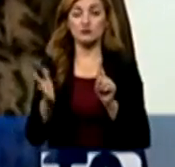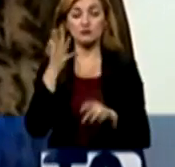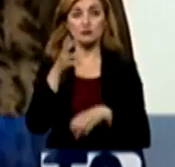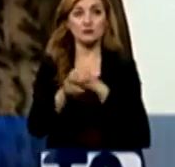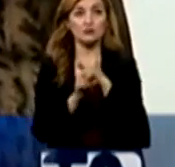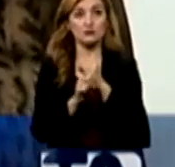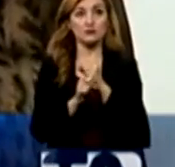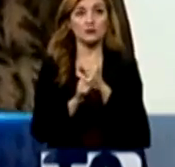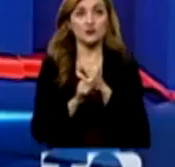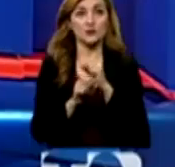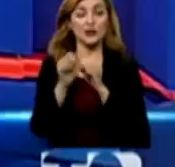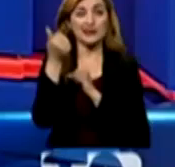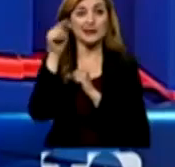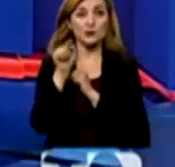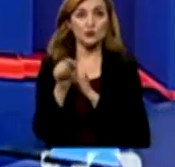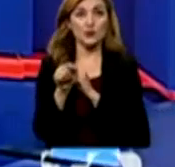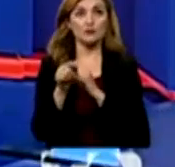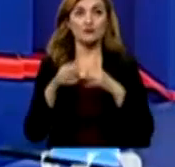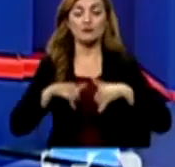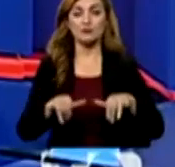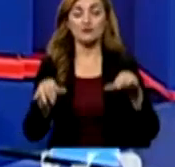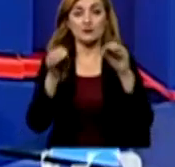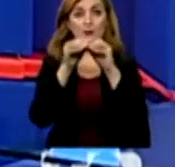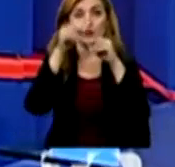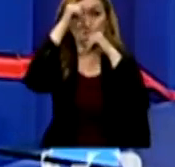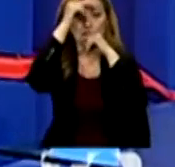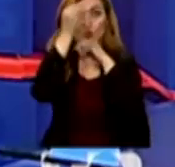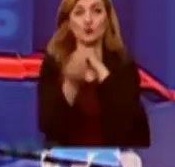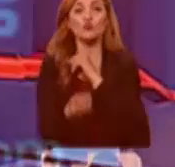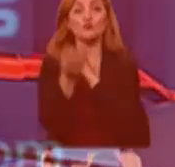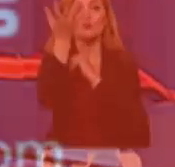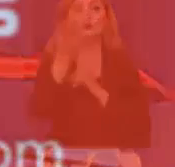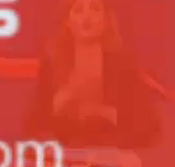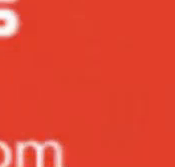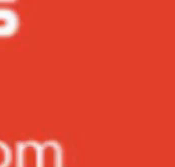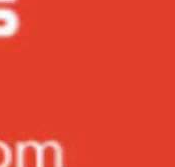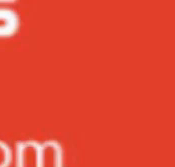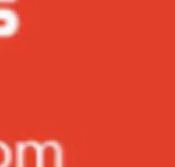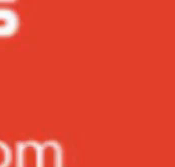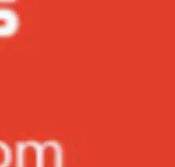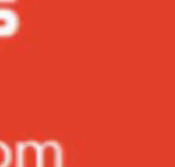El año pasado se registraron 10.000. Nosotros revolvemos con usted estudios. Muy buenos días.